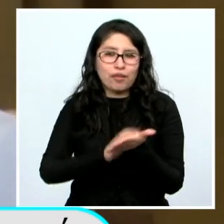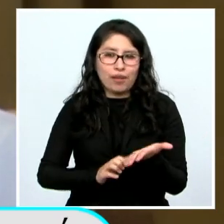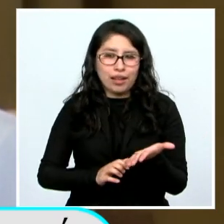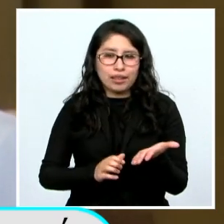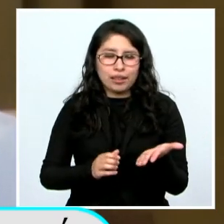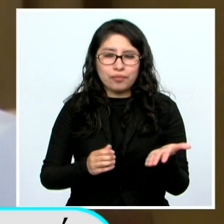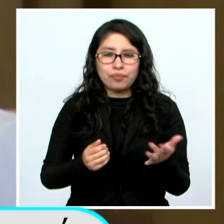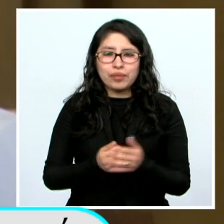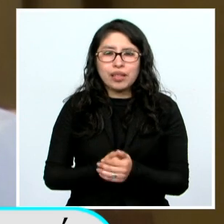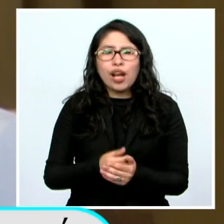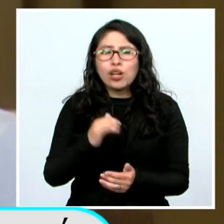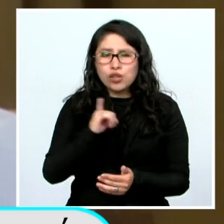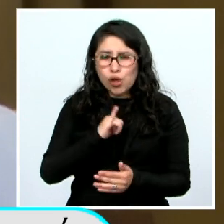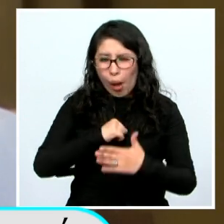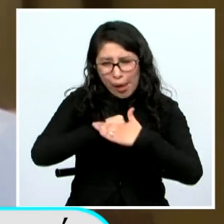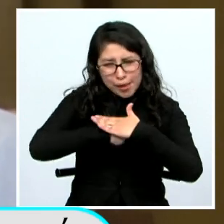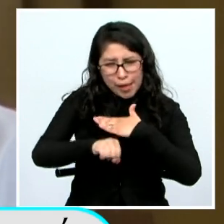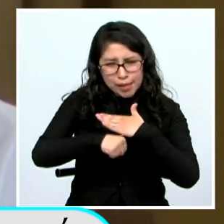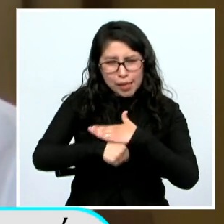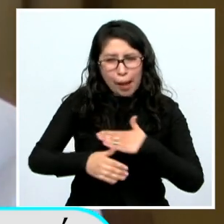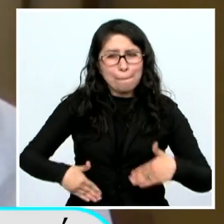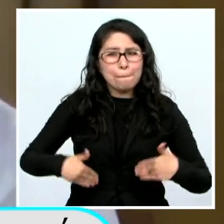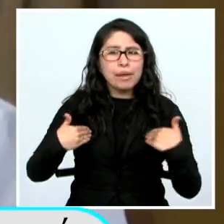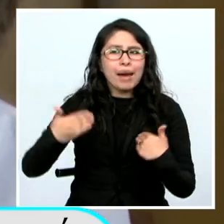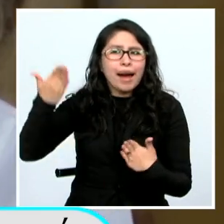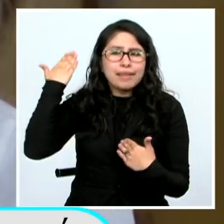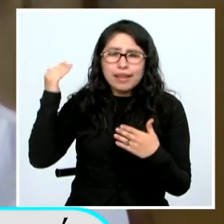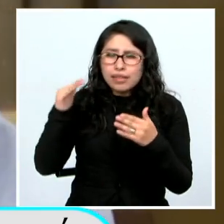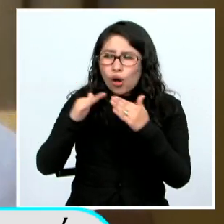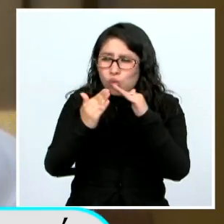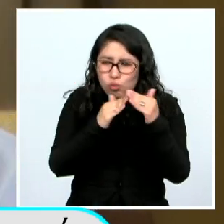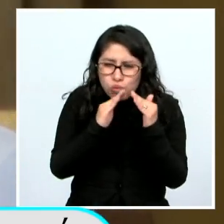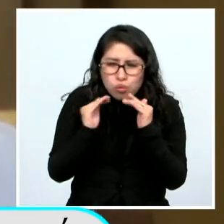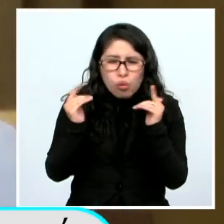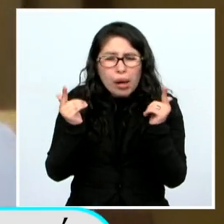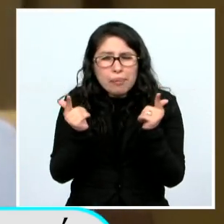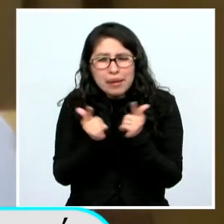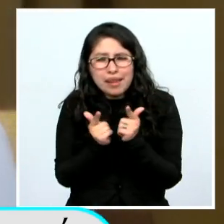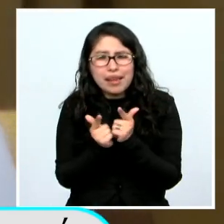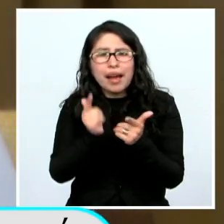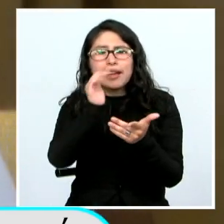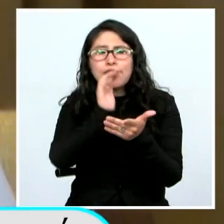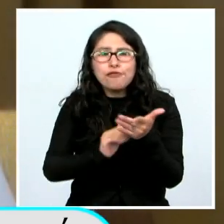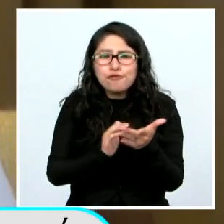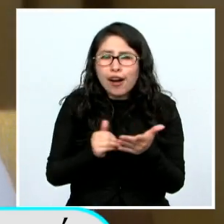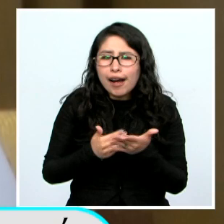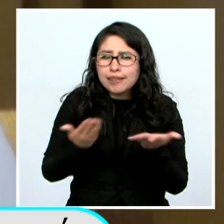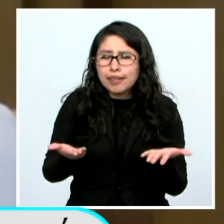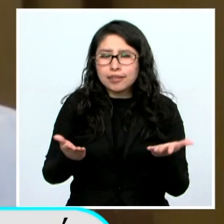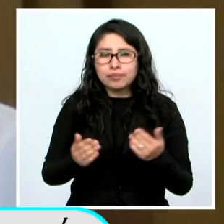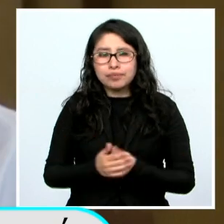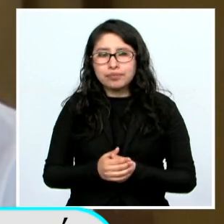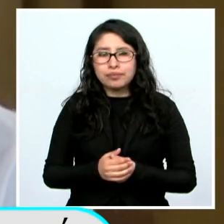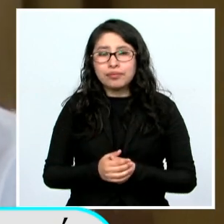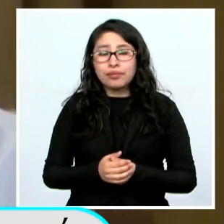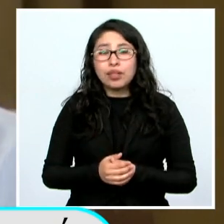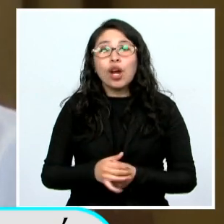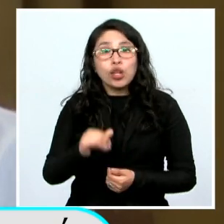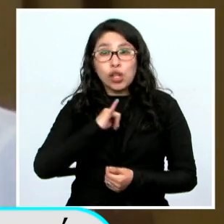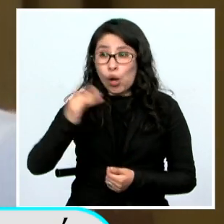bien chiquitito, con mucha escasez de cosas. ¿Usted tenía un restaurante, no? Sí, lo tuve.